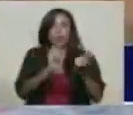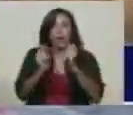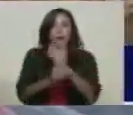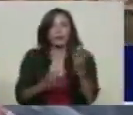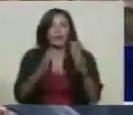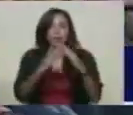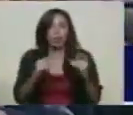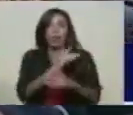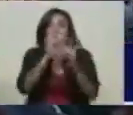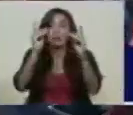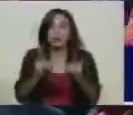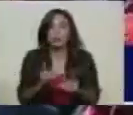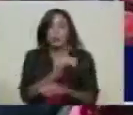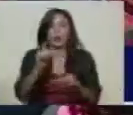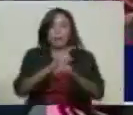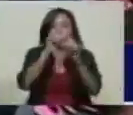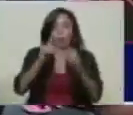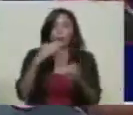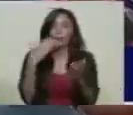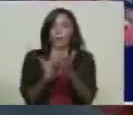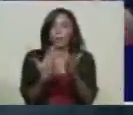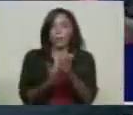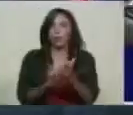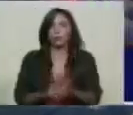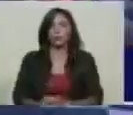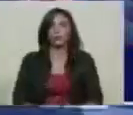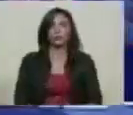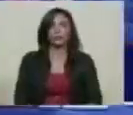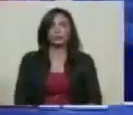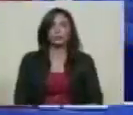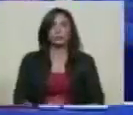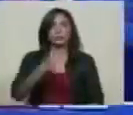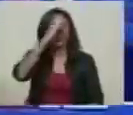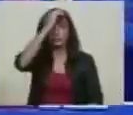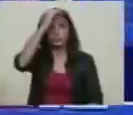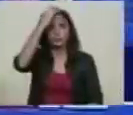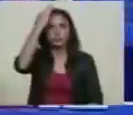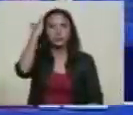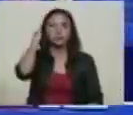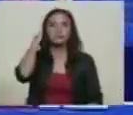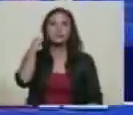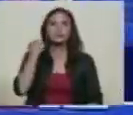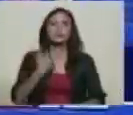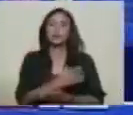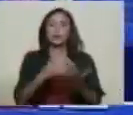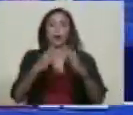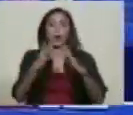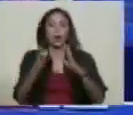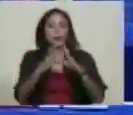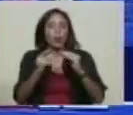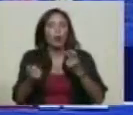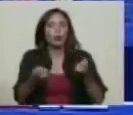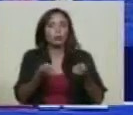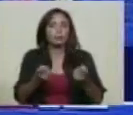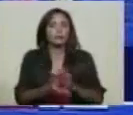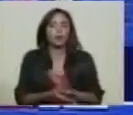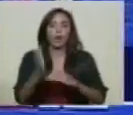de toma de decisión, de propuesta, para llevarle el pulso a las conclusiones del